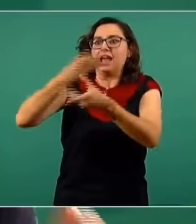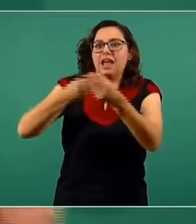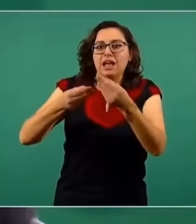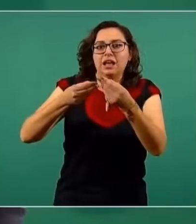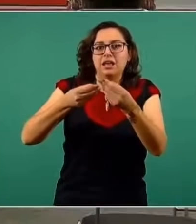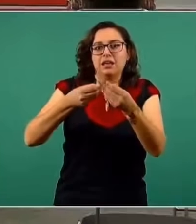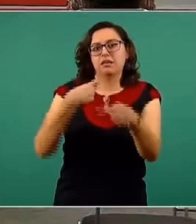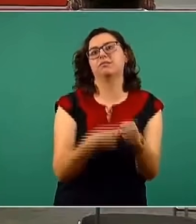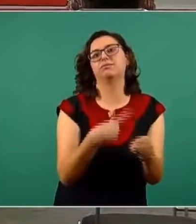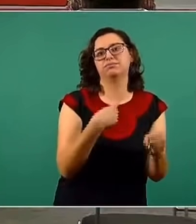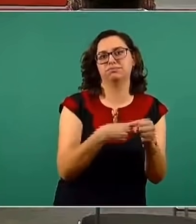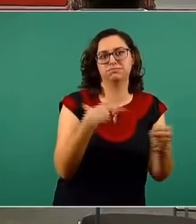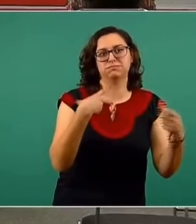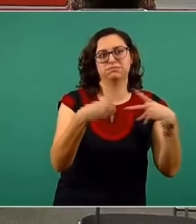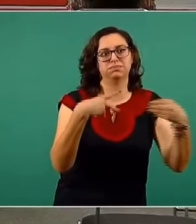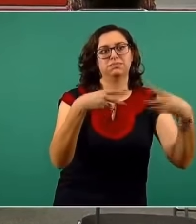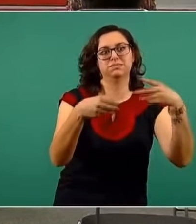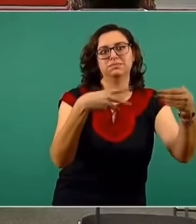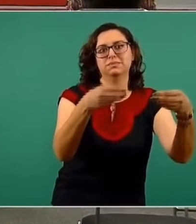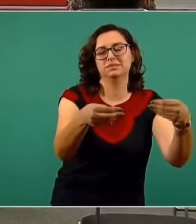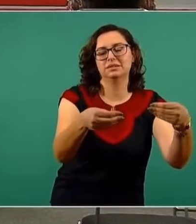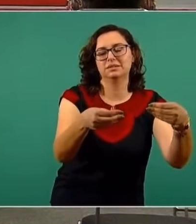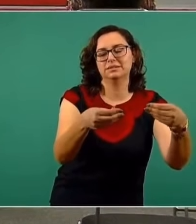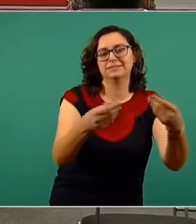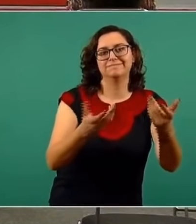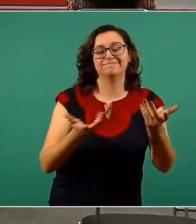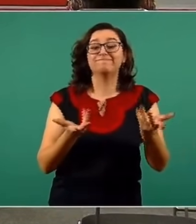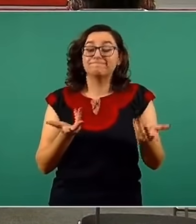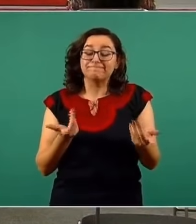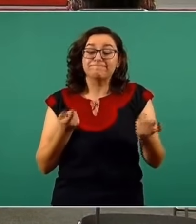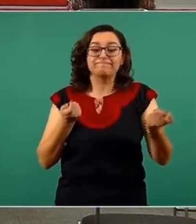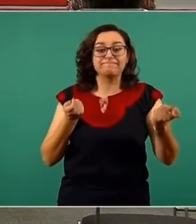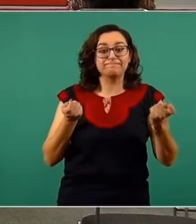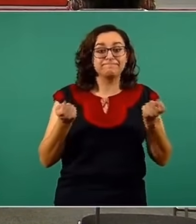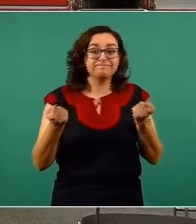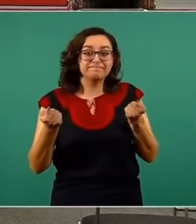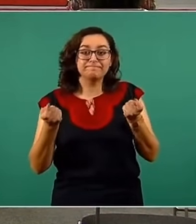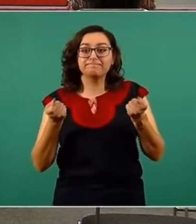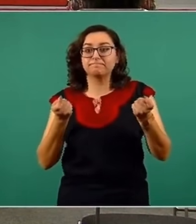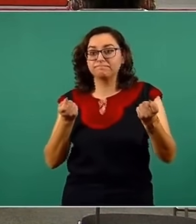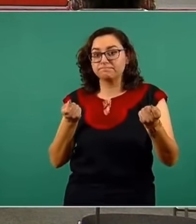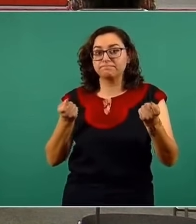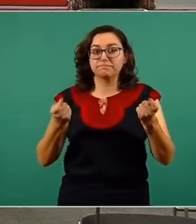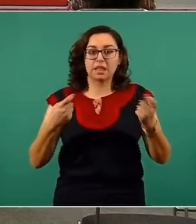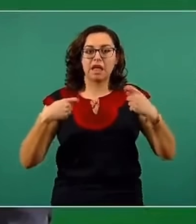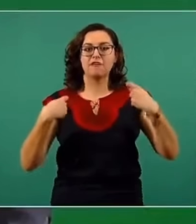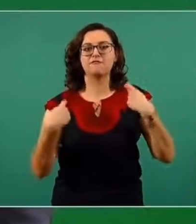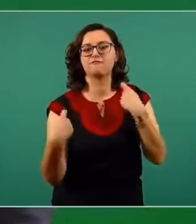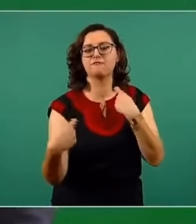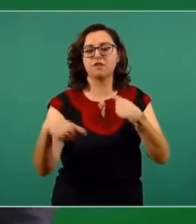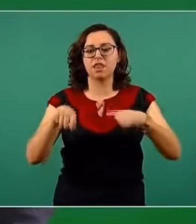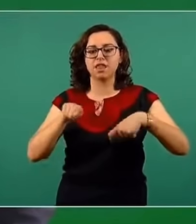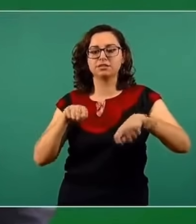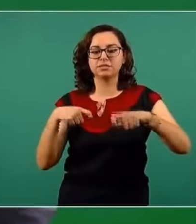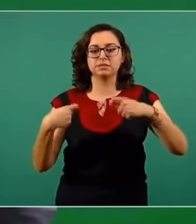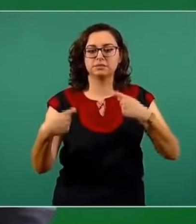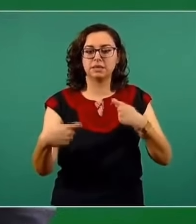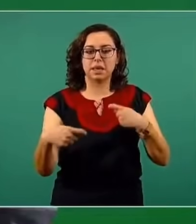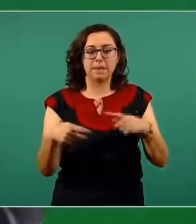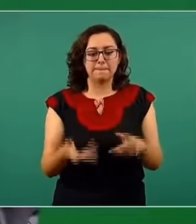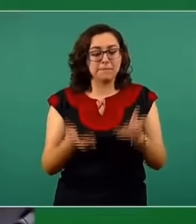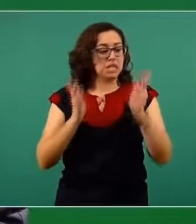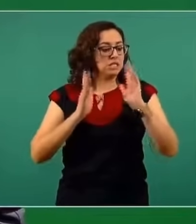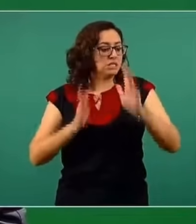Y ese ajuste es continuo, hay que estarlo haciendo. No hay una regla fija en donde se diga de aquí para todo el resto de la